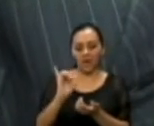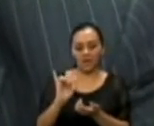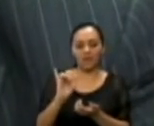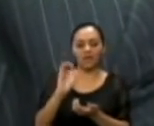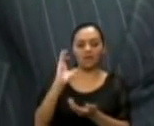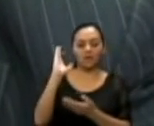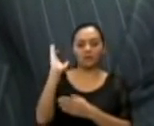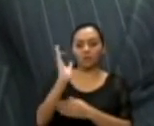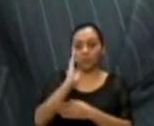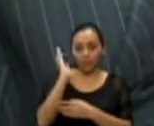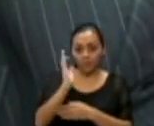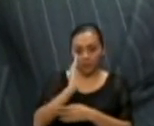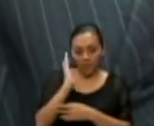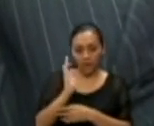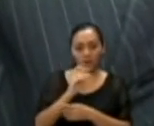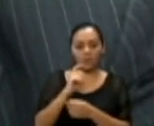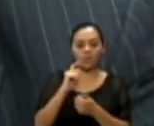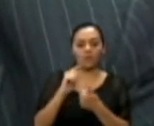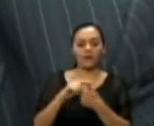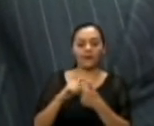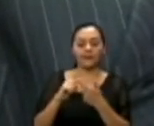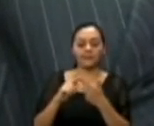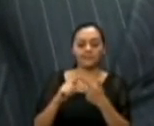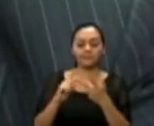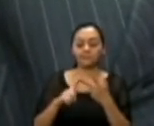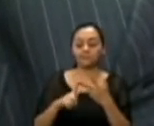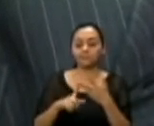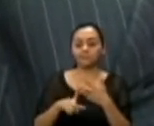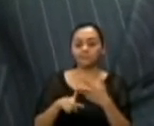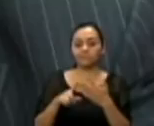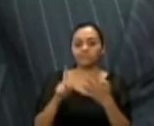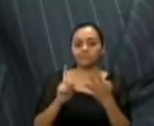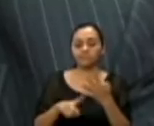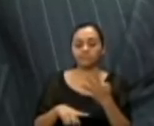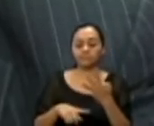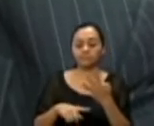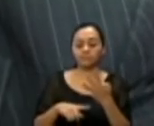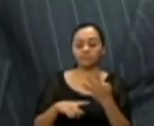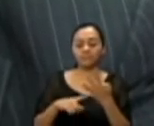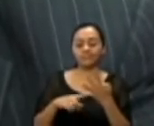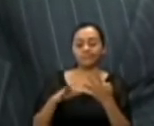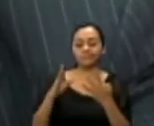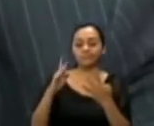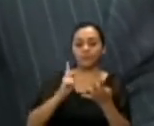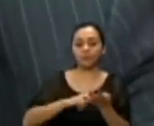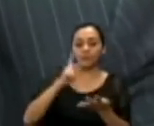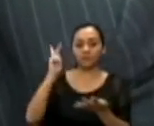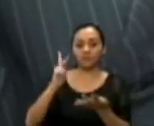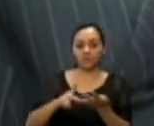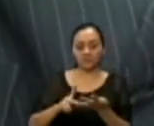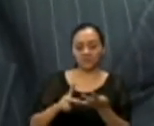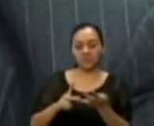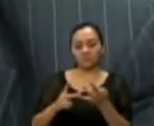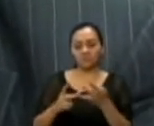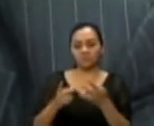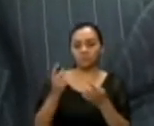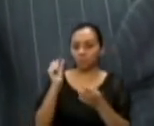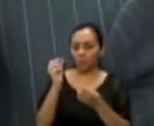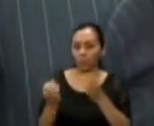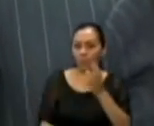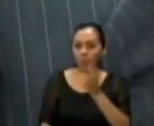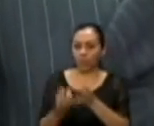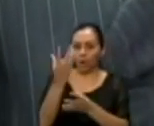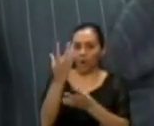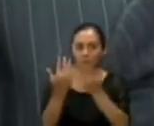permanente actividad también el reventador y de alguna manera el guagua pichincha de una manera leve o moderada que planes de